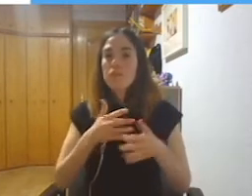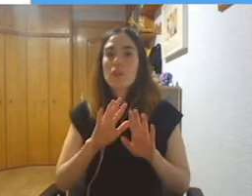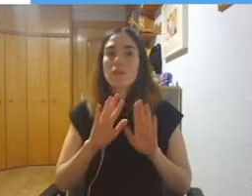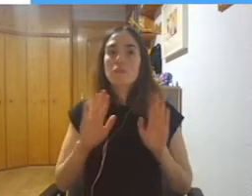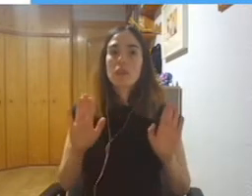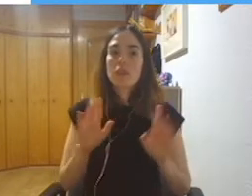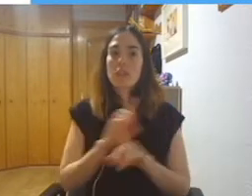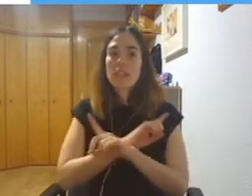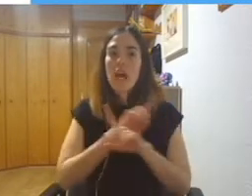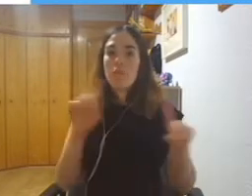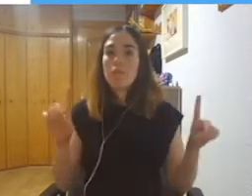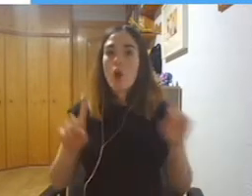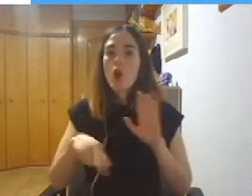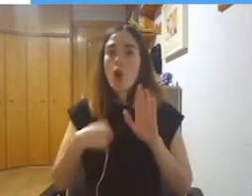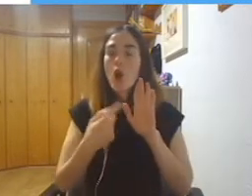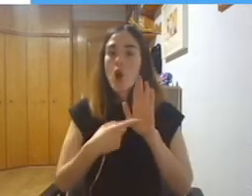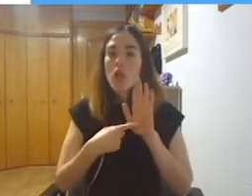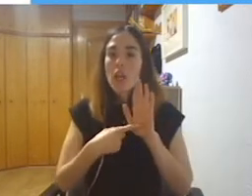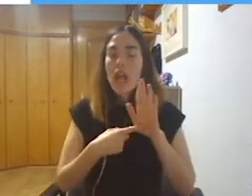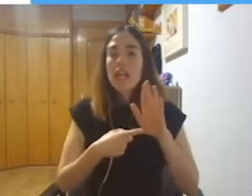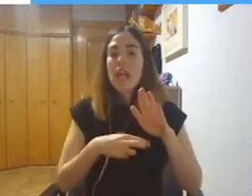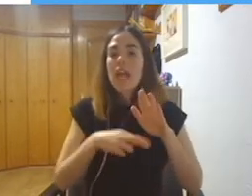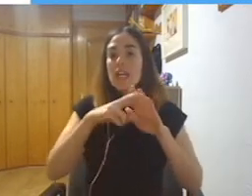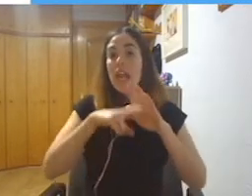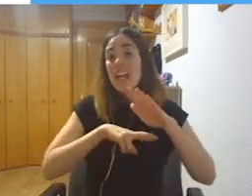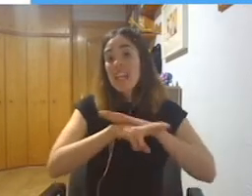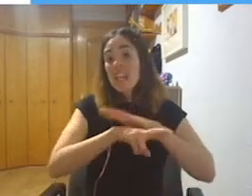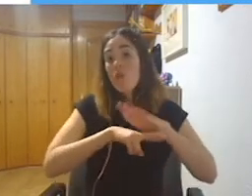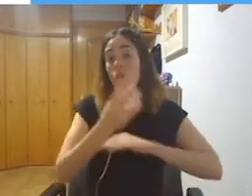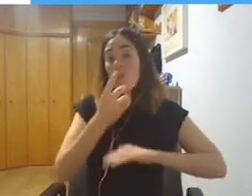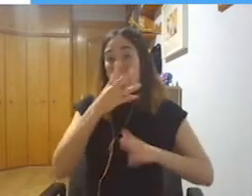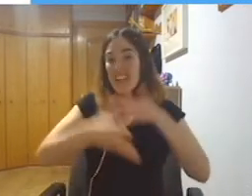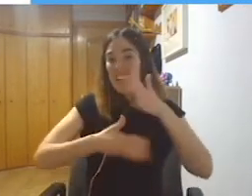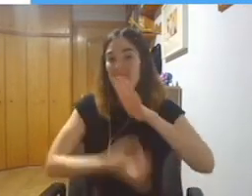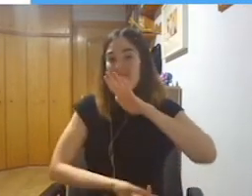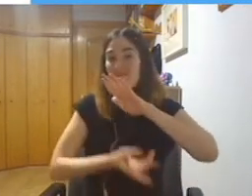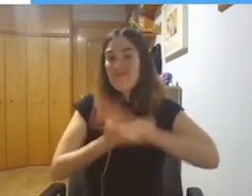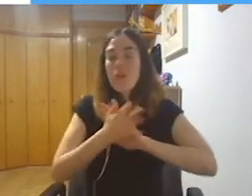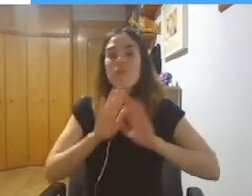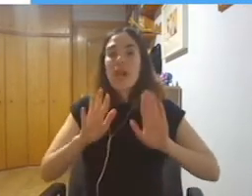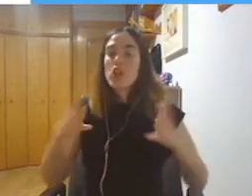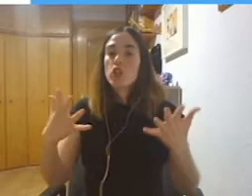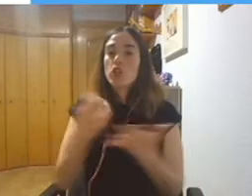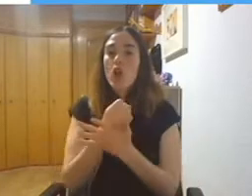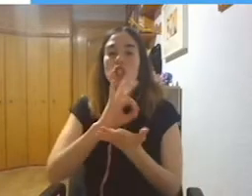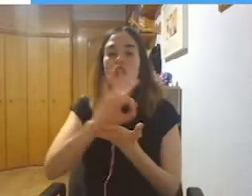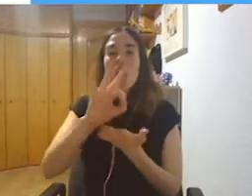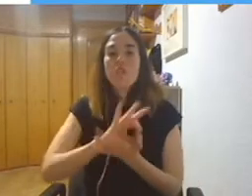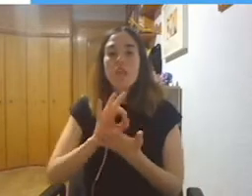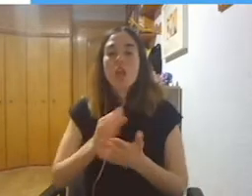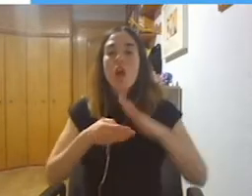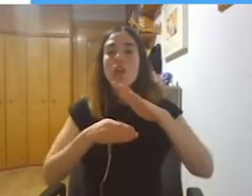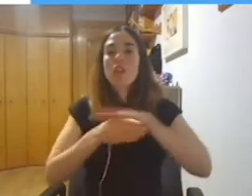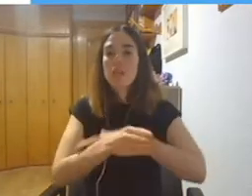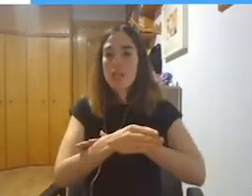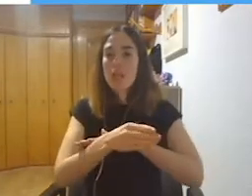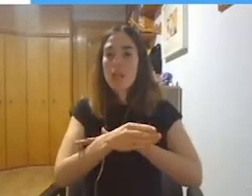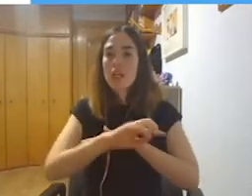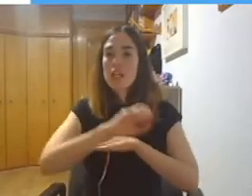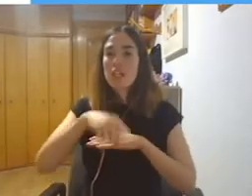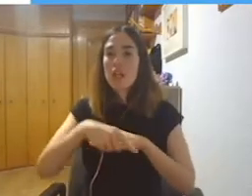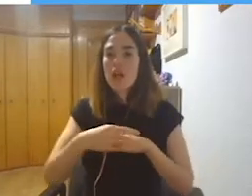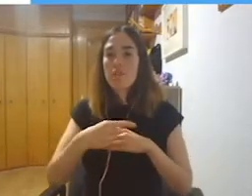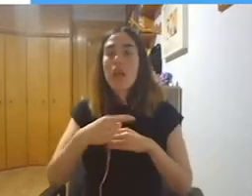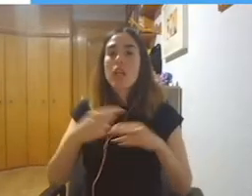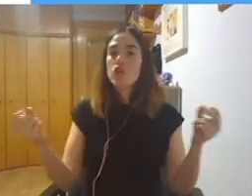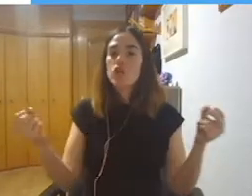de las leyes que regulan la aparición de la lengua de signos, sino de todos los servicios de accesibilidad. También teniendo